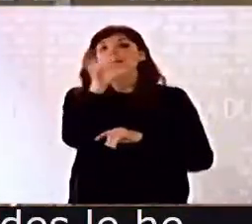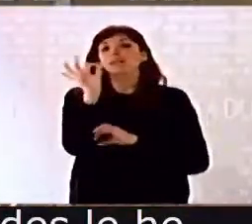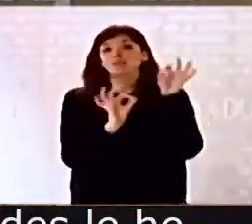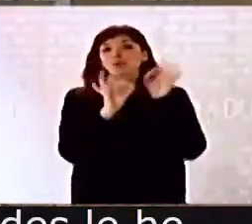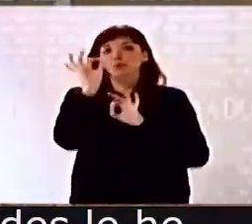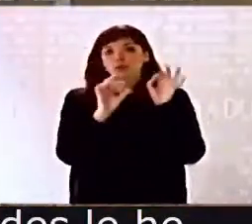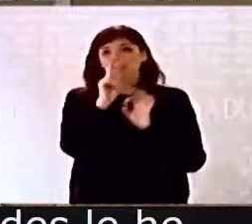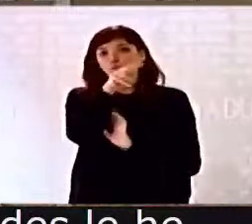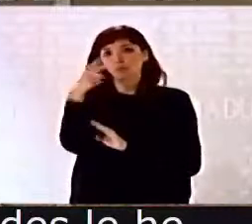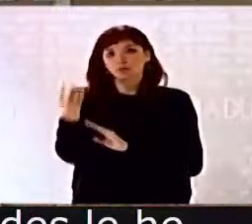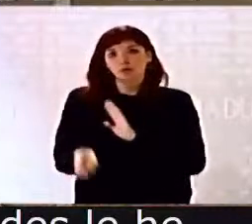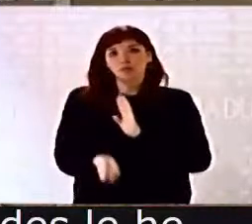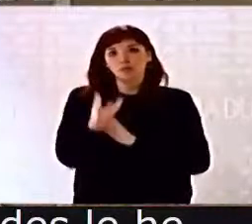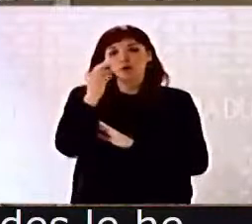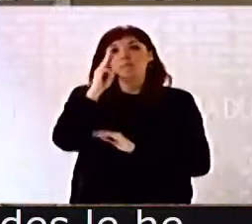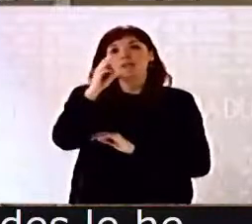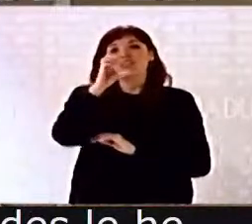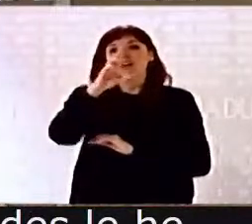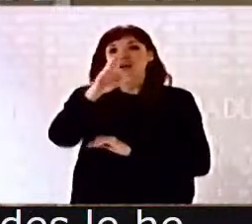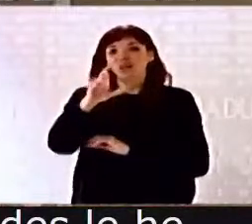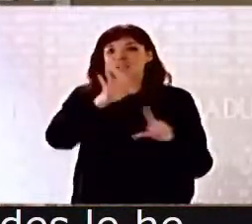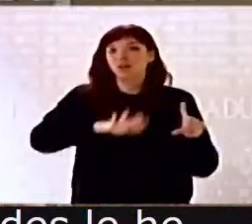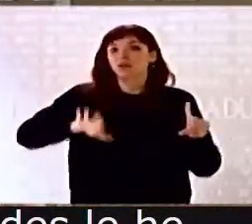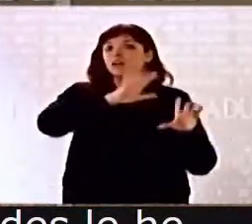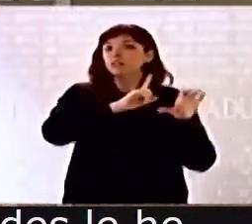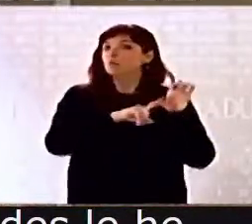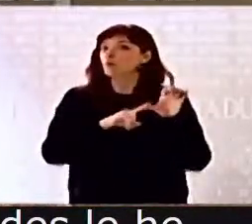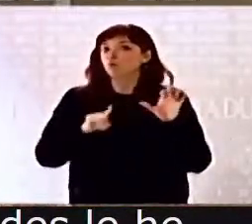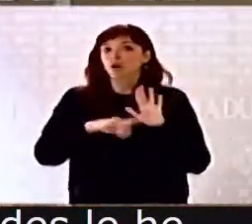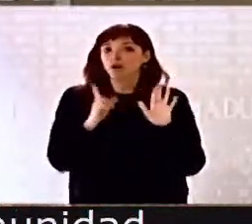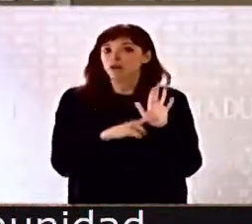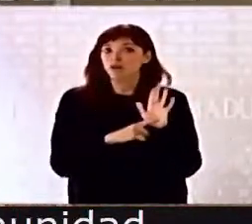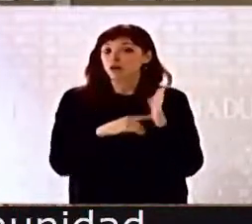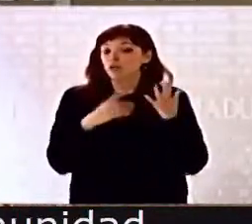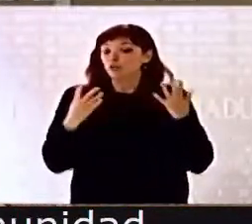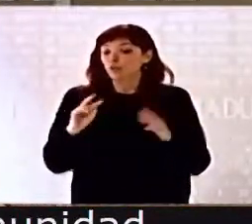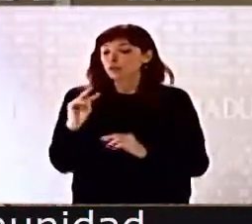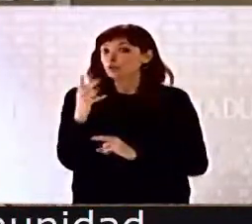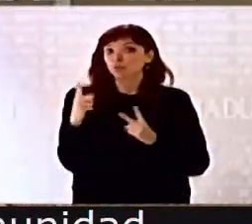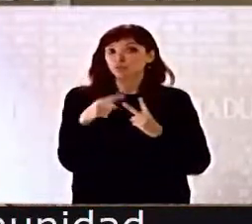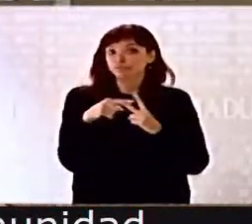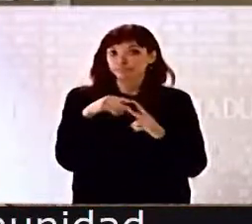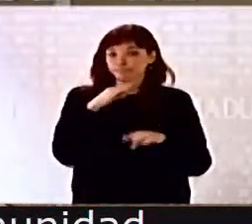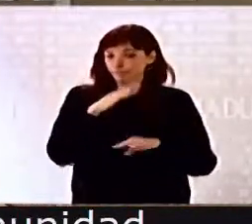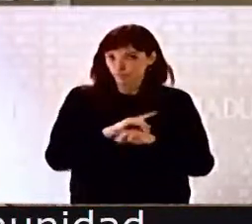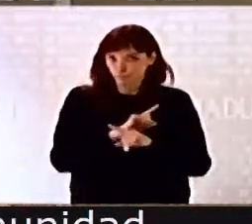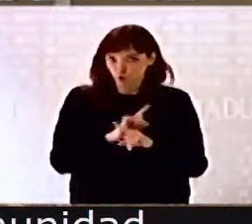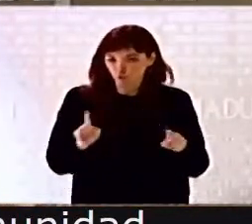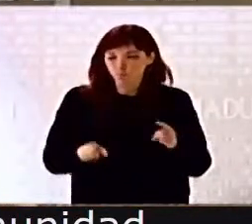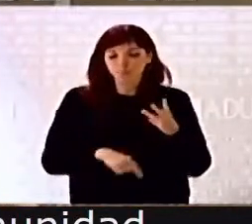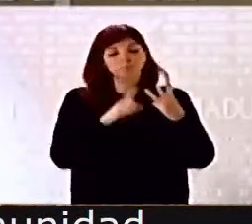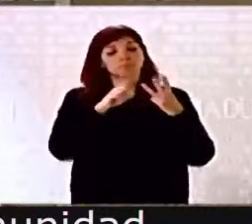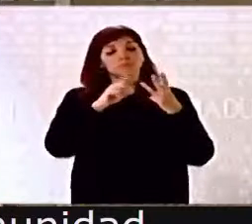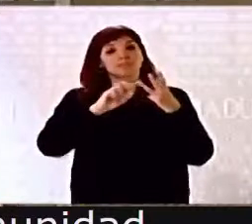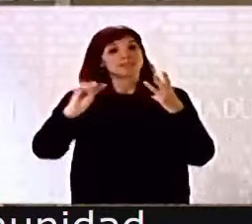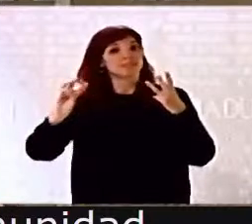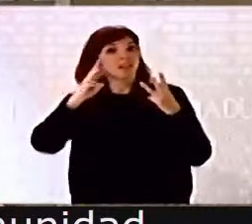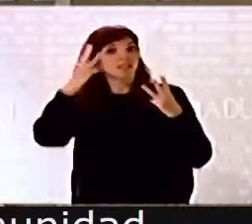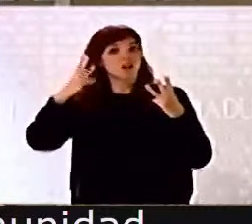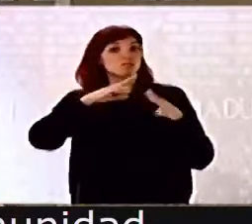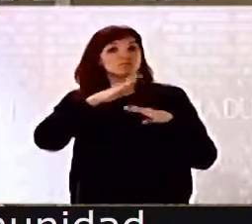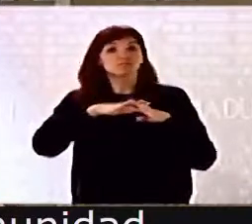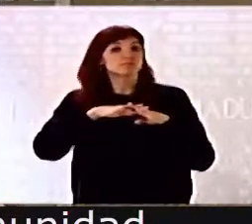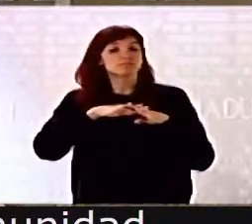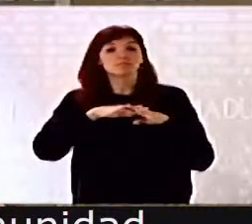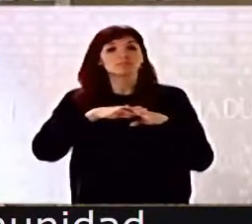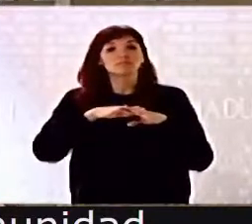positividad en las PCR en toda la comunidad autónoma. Por lo tanto, segundo criterio que no se cumple. Y tercer criterio que no se cumple es la